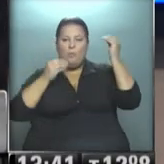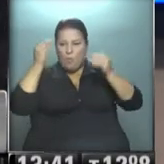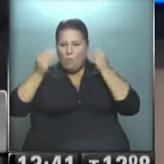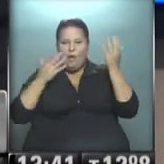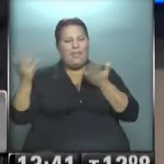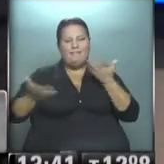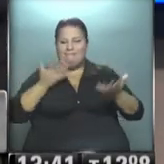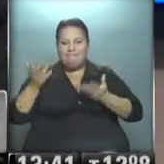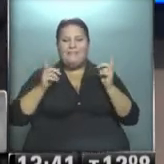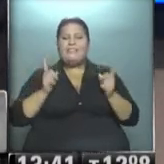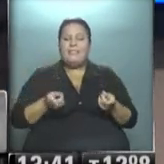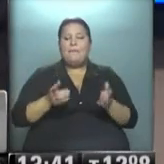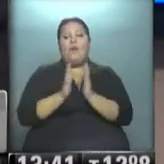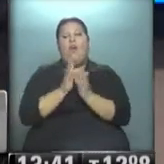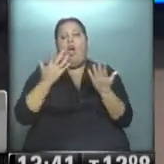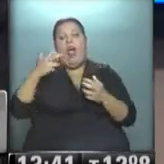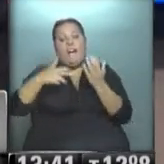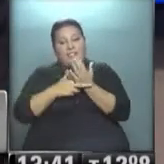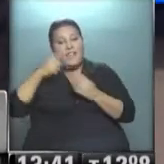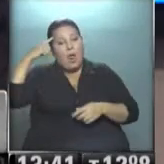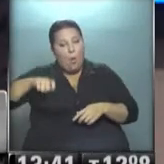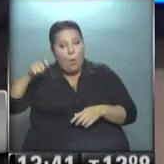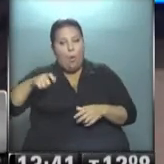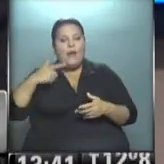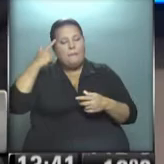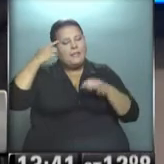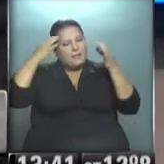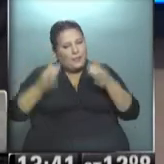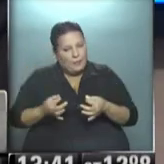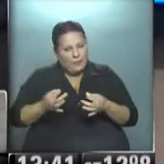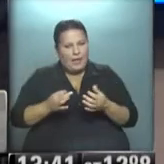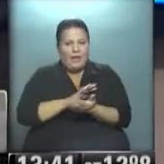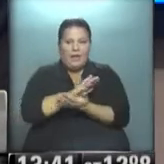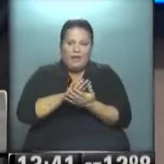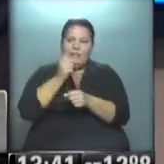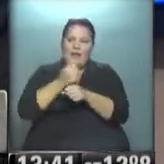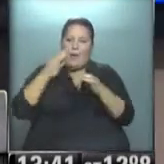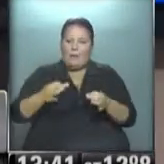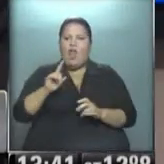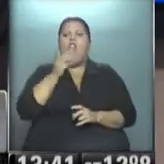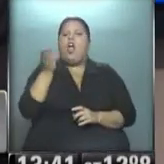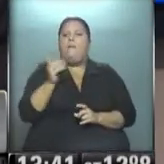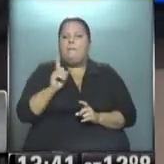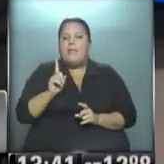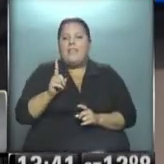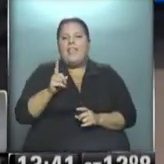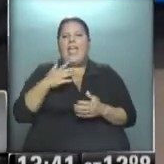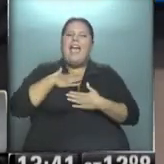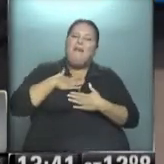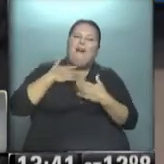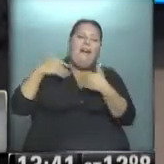desesperante esperemos que tanto fiscales como jueces recapaciten y hagan su trabajo nadie les pide que sea misericordioso